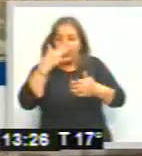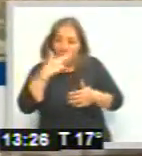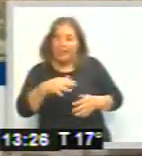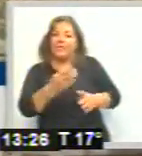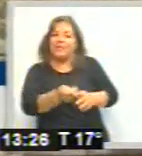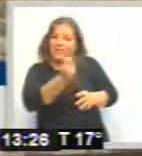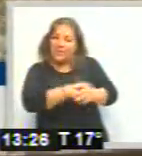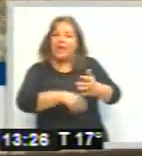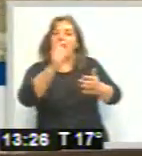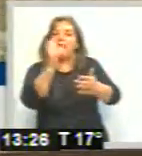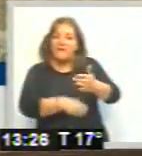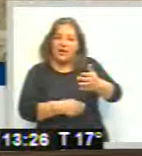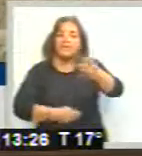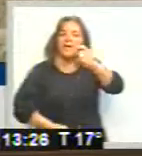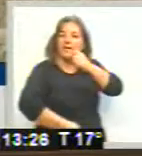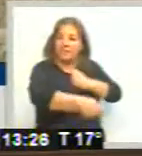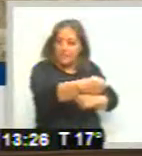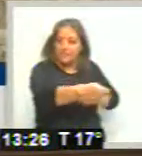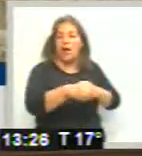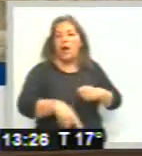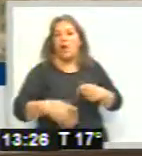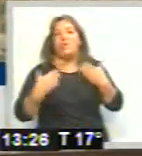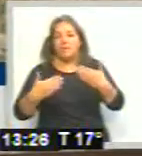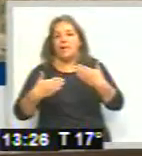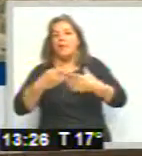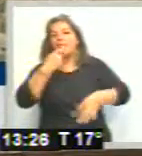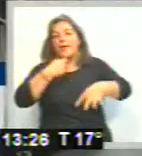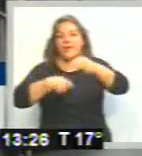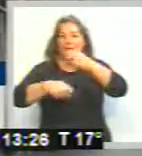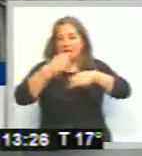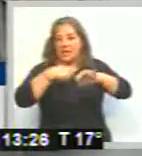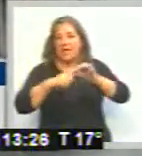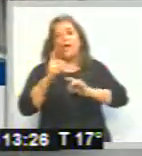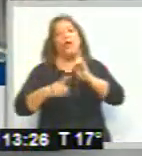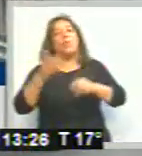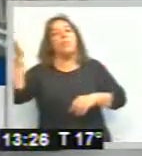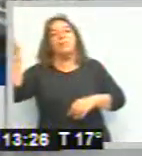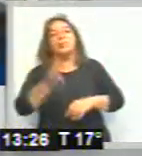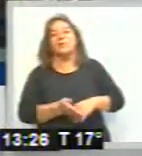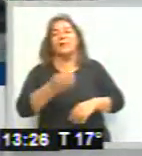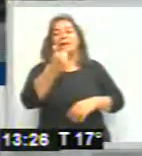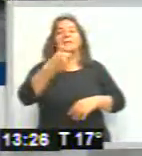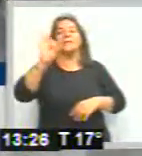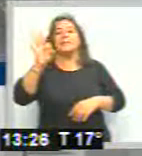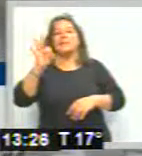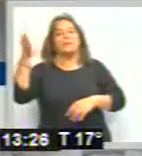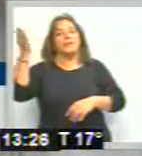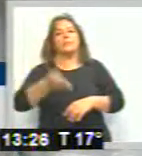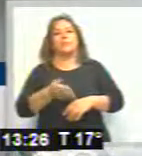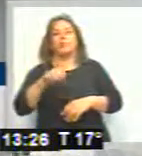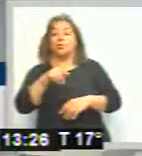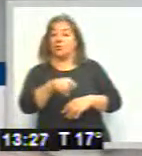una reunión con los desarrolladores y llegamos a un porcentaje del 60% que sería el